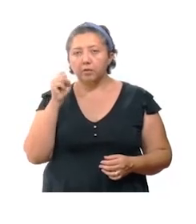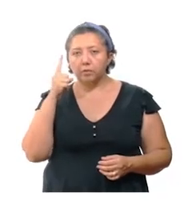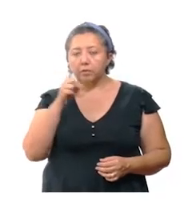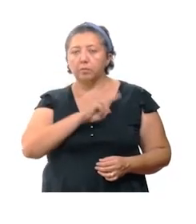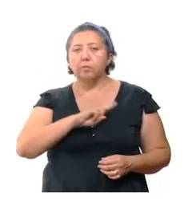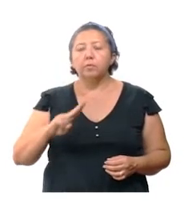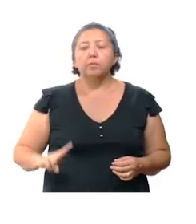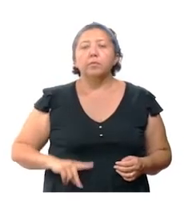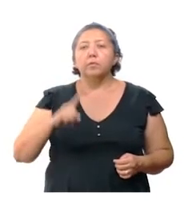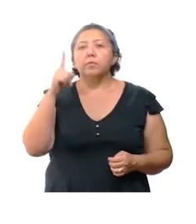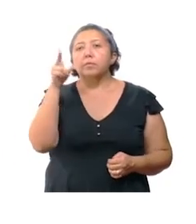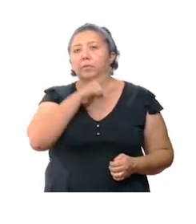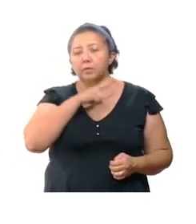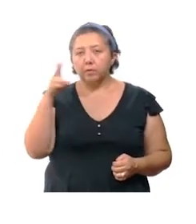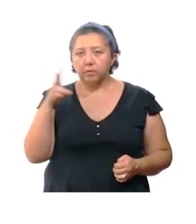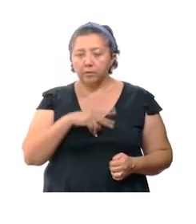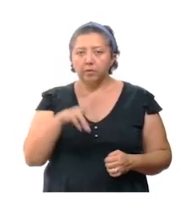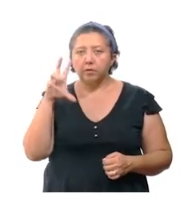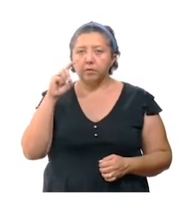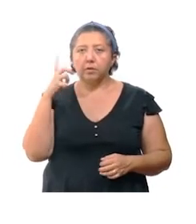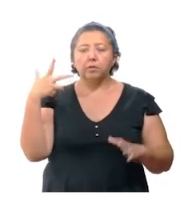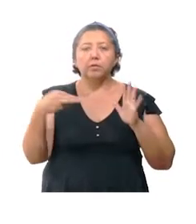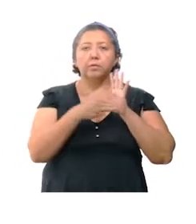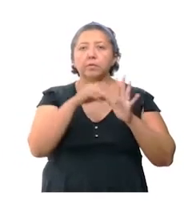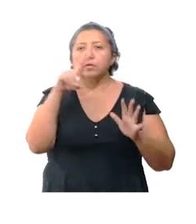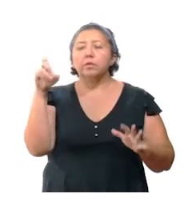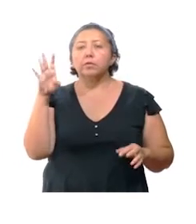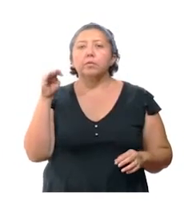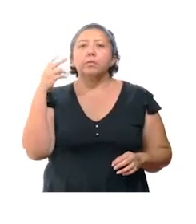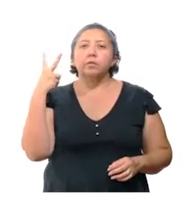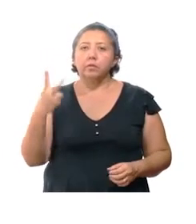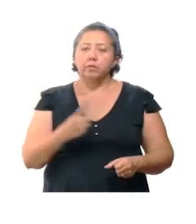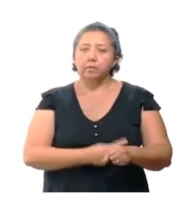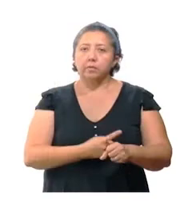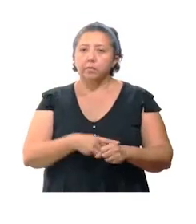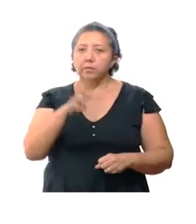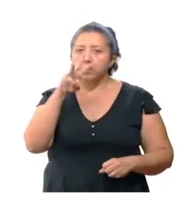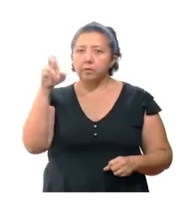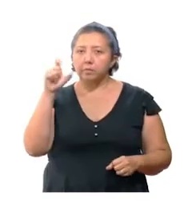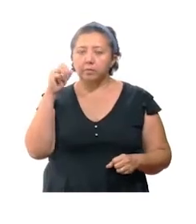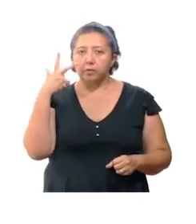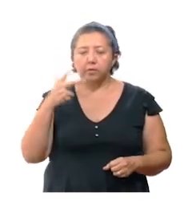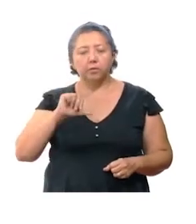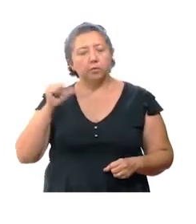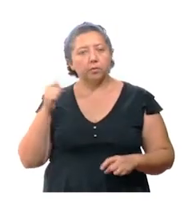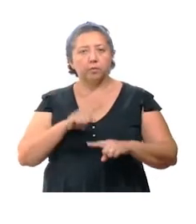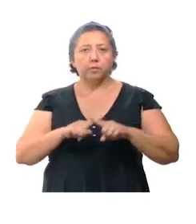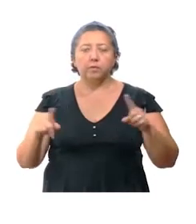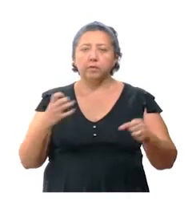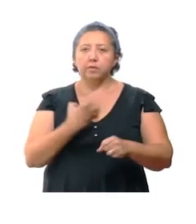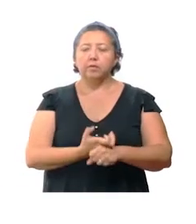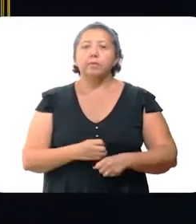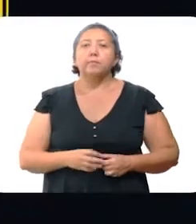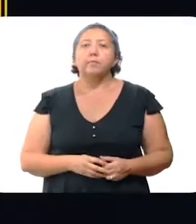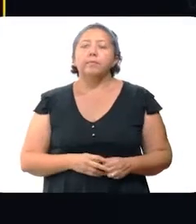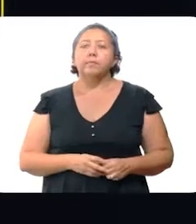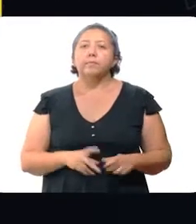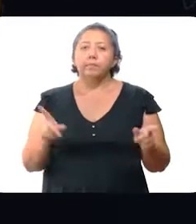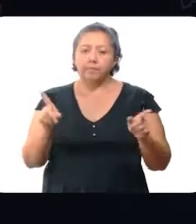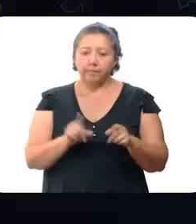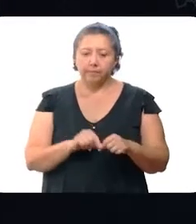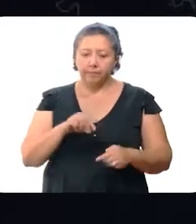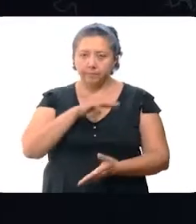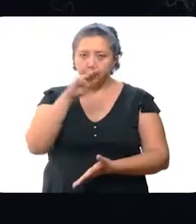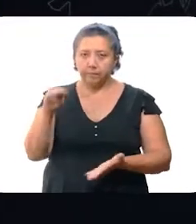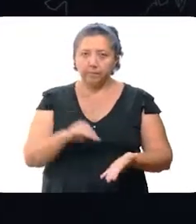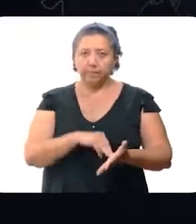1 en Humán y 1 en Valladolid. De los 38,192 casos positivos, 328 son de otro país u otro estado.